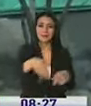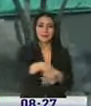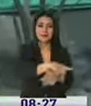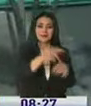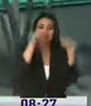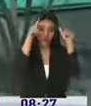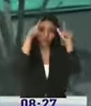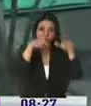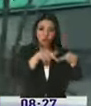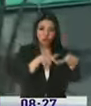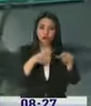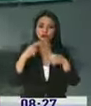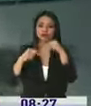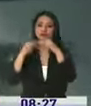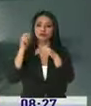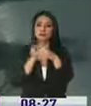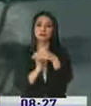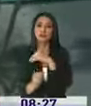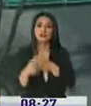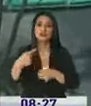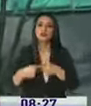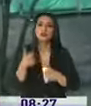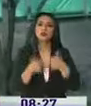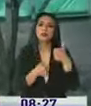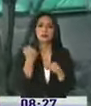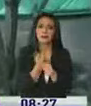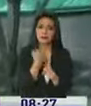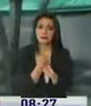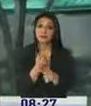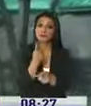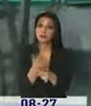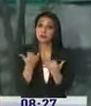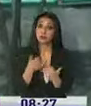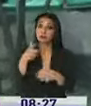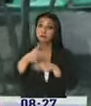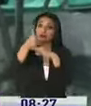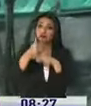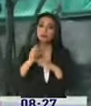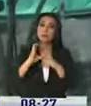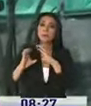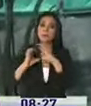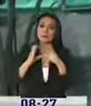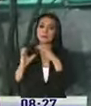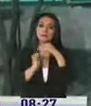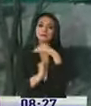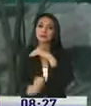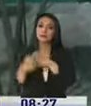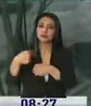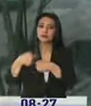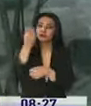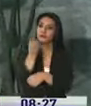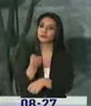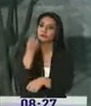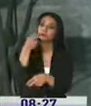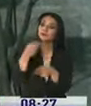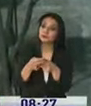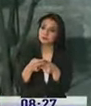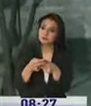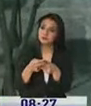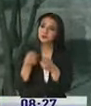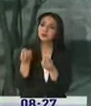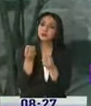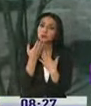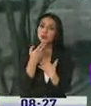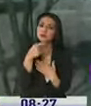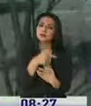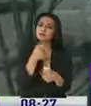de Quito. Queremos saber cuáles son esos trabajos y para ello vamos a conversar con las autoridades de Metro de Quito. Muy buenos días, por favor, su nombre y